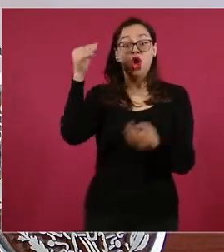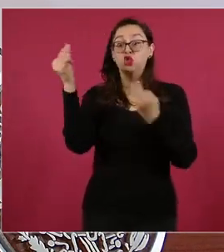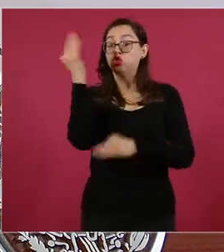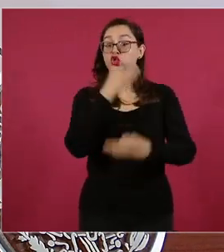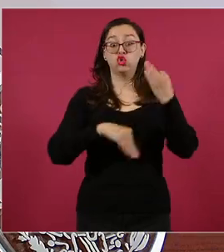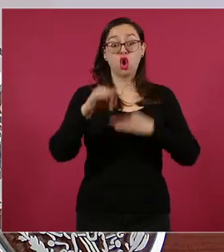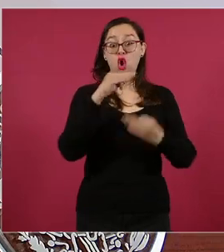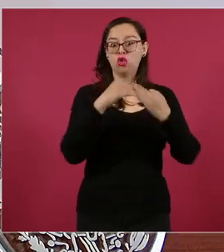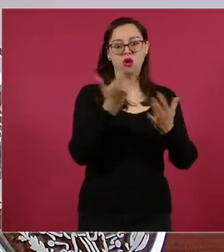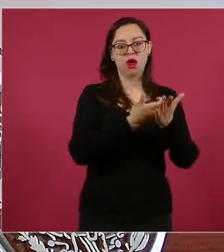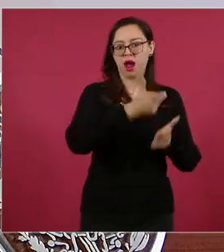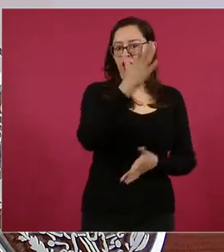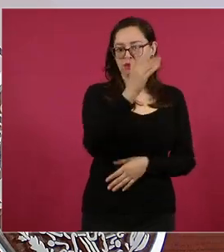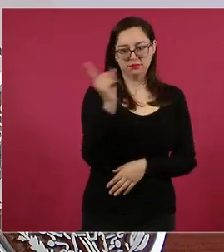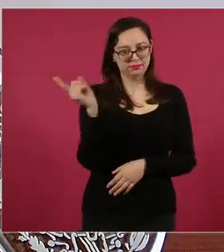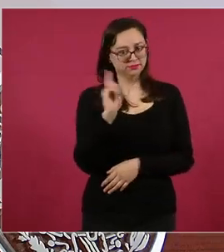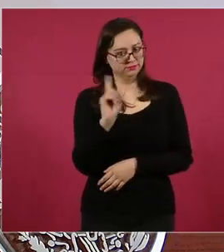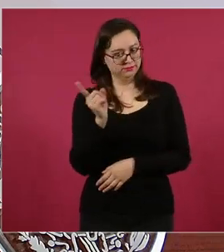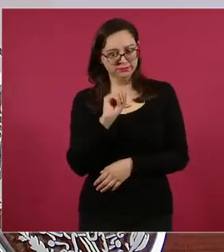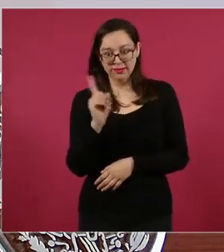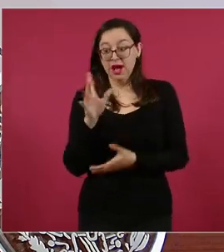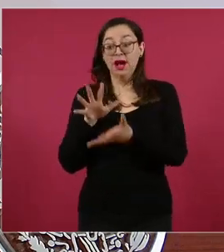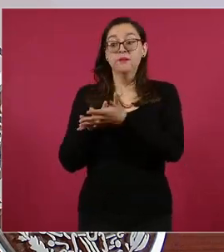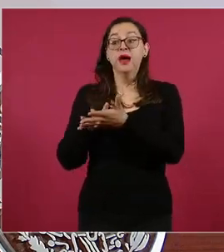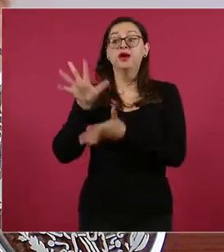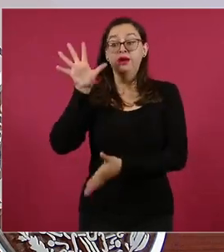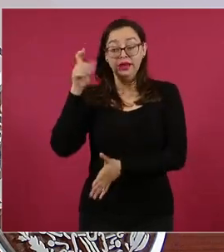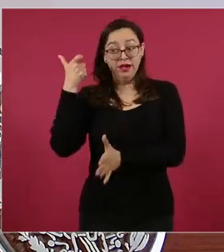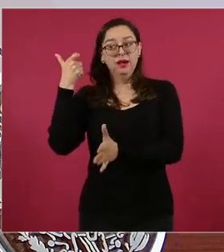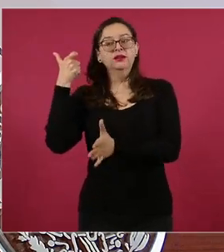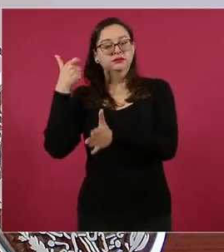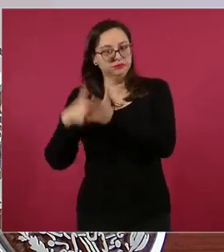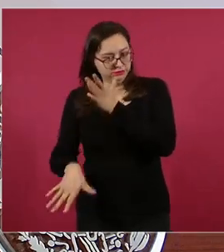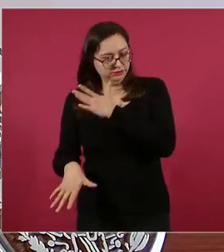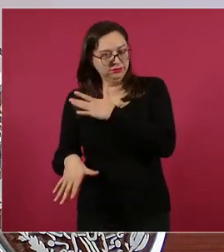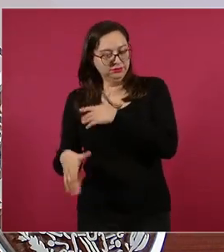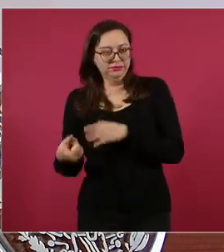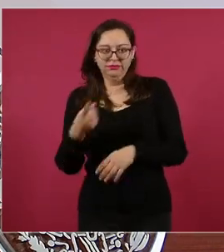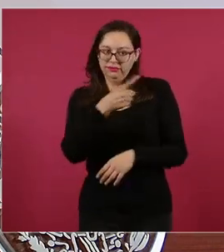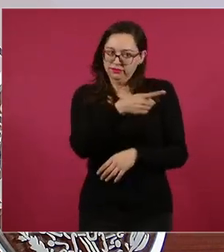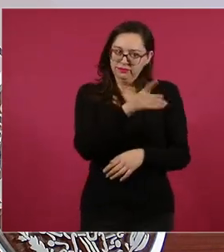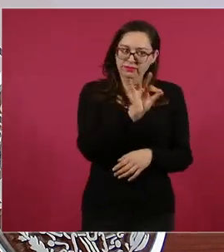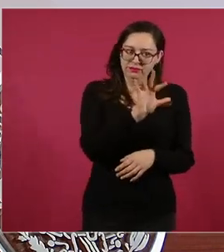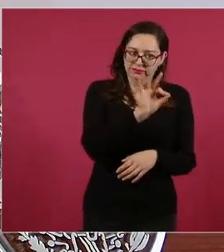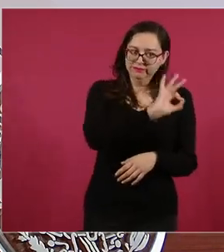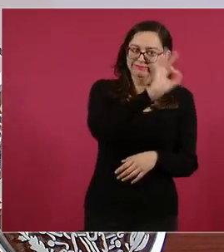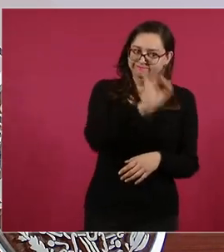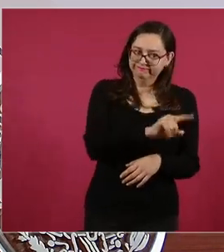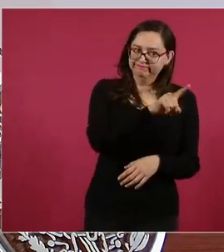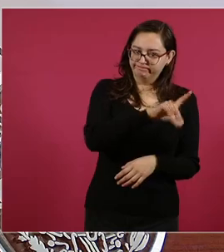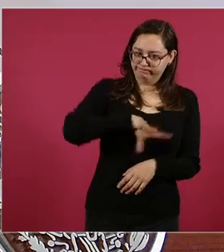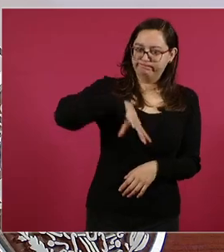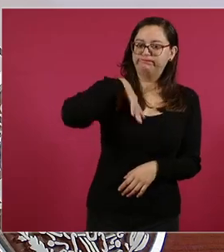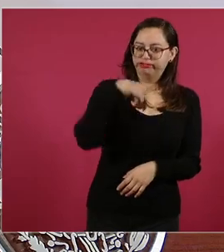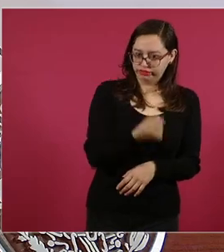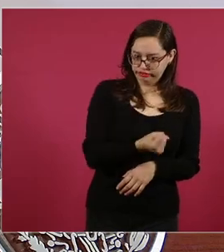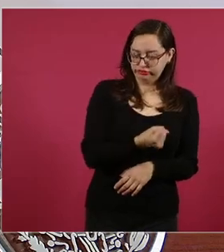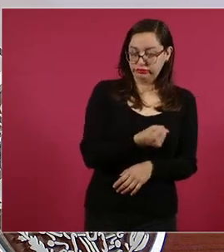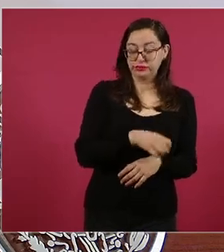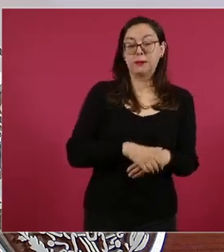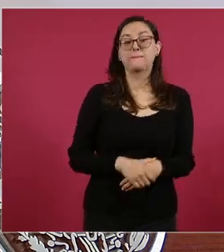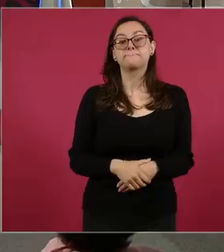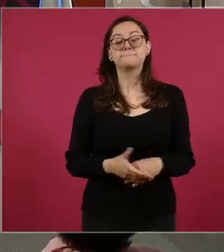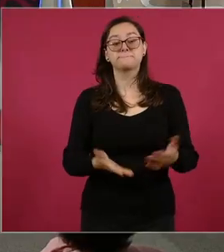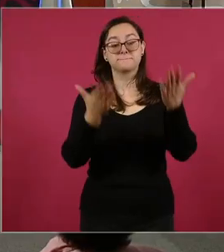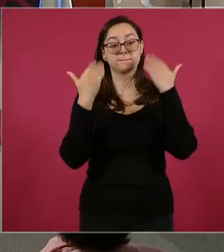o no estar subiendo, sino que más bien tendemos al promedio y por debajo del promedio. En el caso de las verificaciones, del 5 al 11